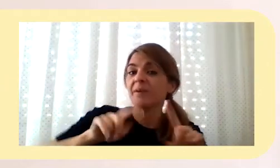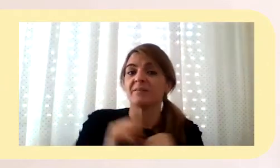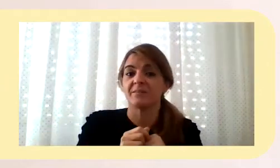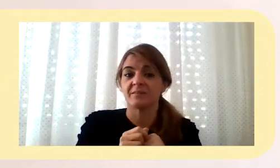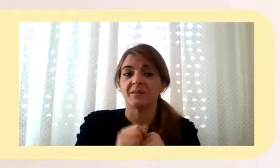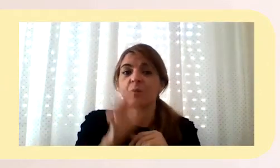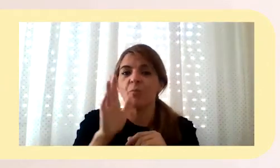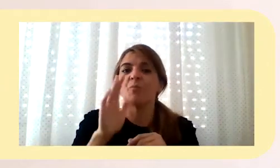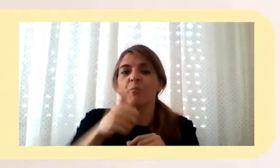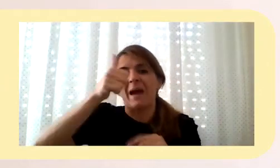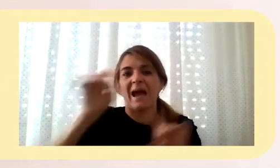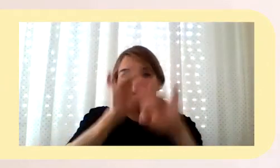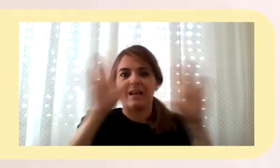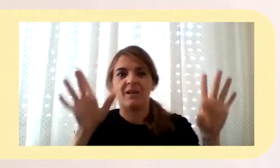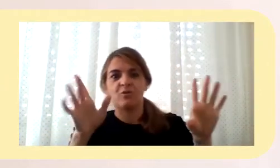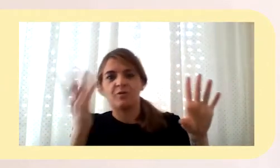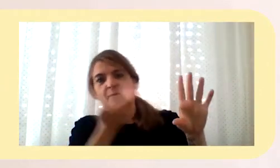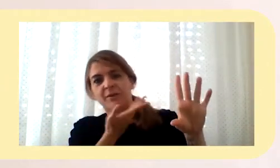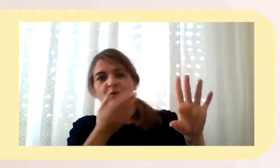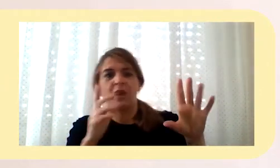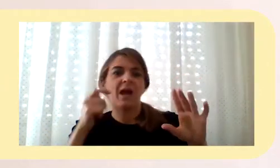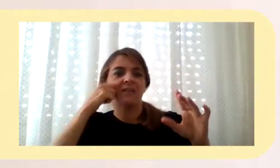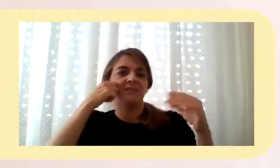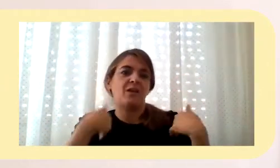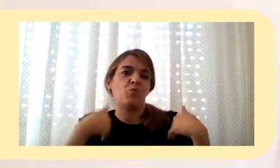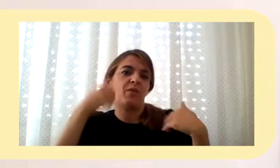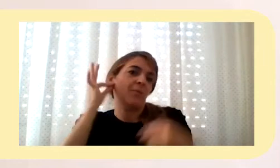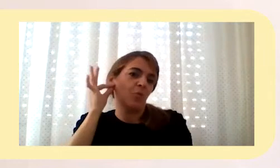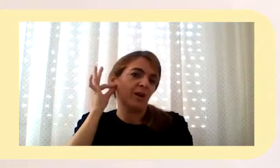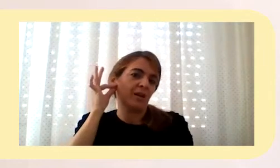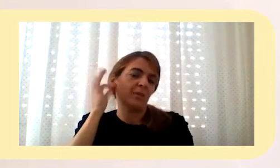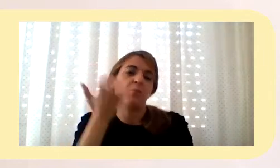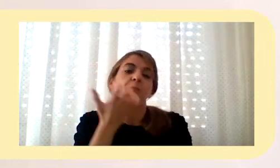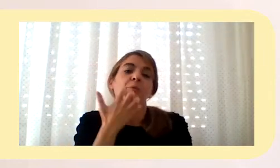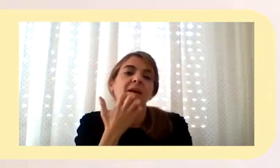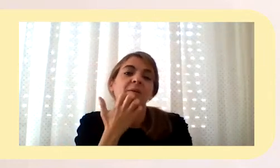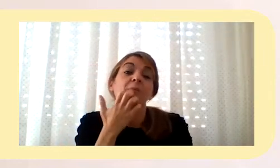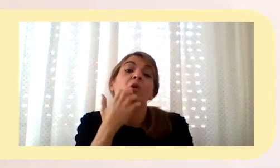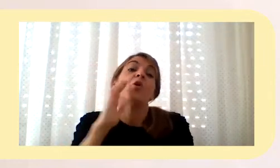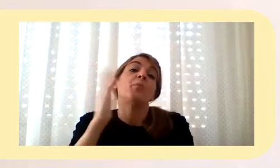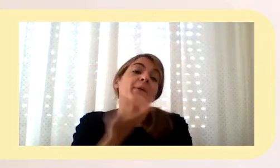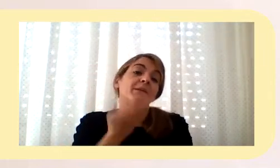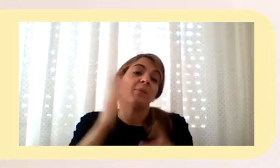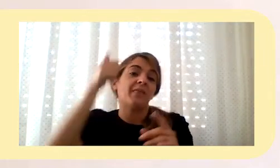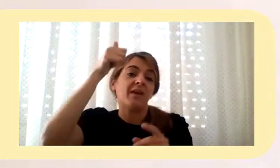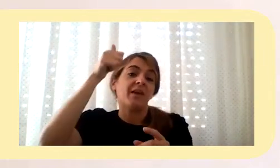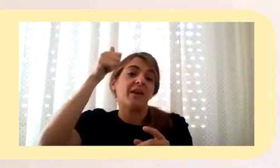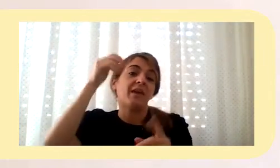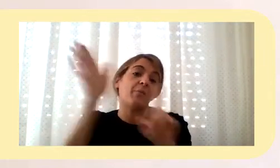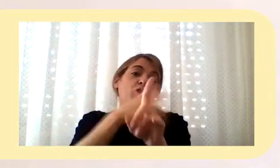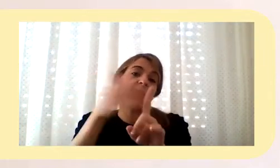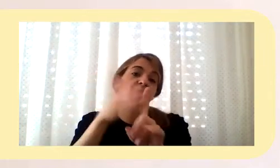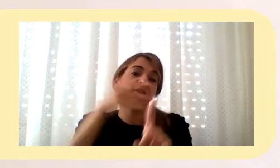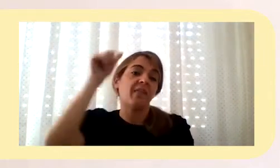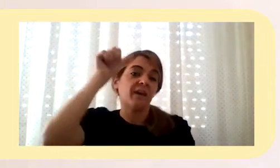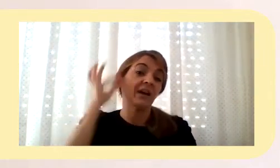clarísimo impacto en la salud de las mujeres, como sucede, por ejemplo, en el caso de las víctimas de violencia de género. En definitiva, falta